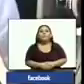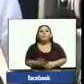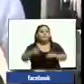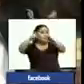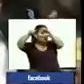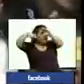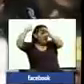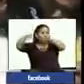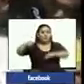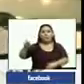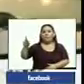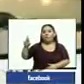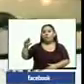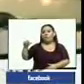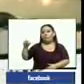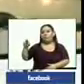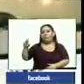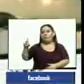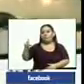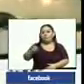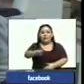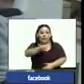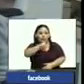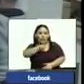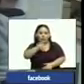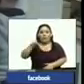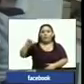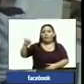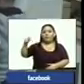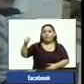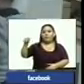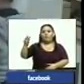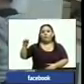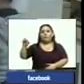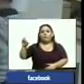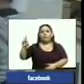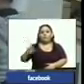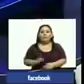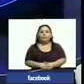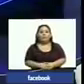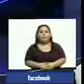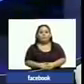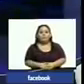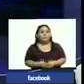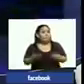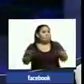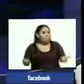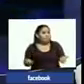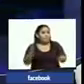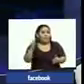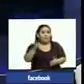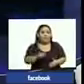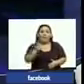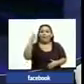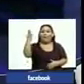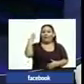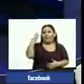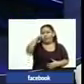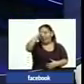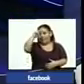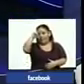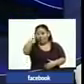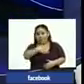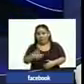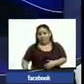Con imágenes de Ricardo Tobar, Inmar Batres, Noticiero Hechos. Y durante su mandato, el expresidente